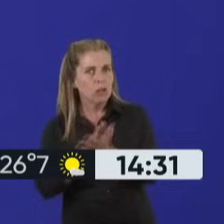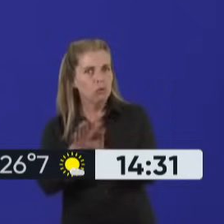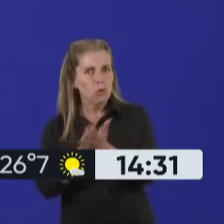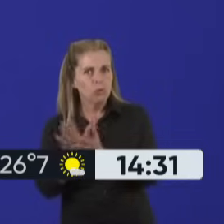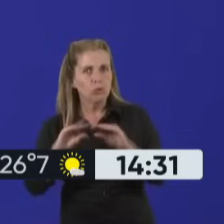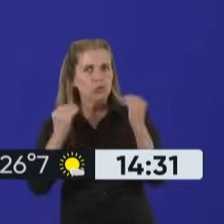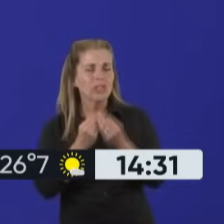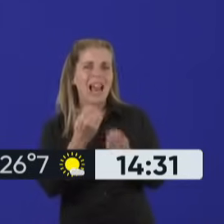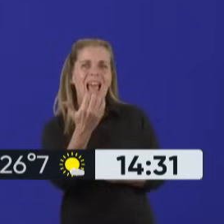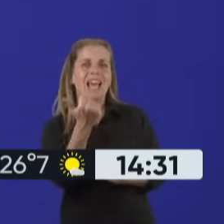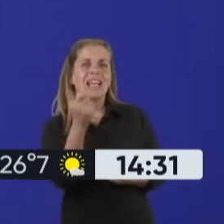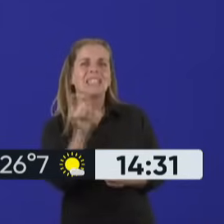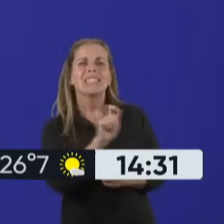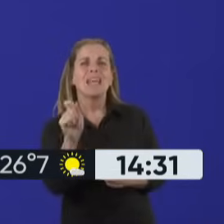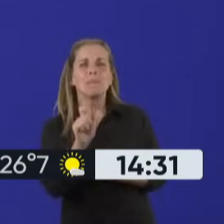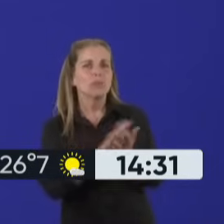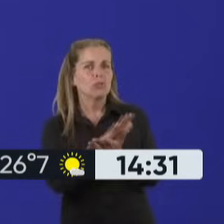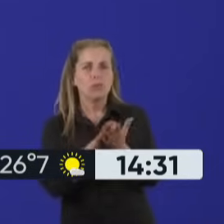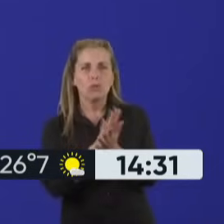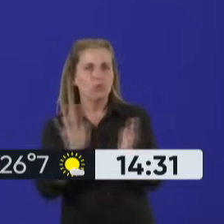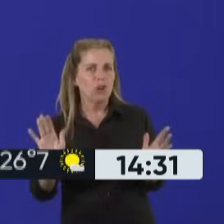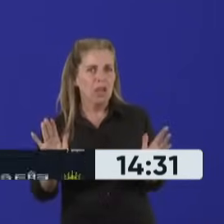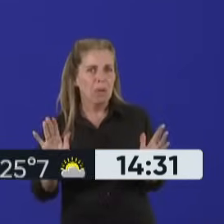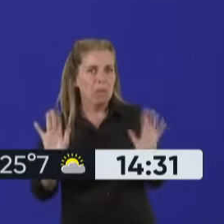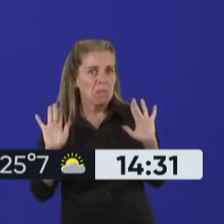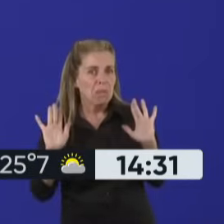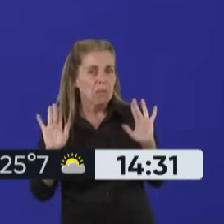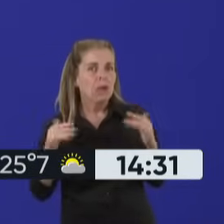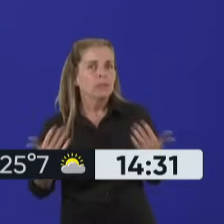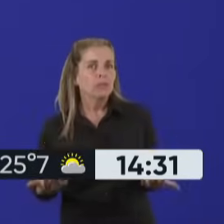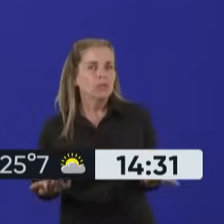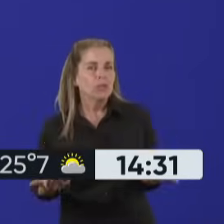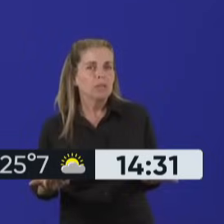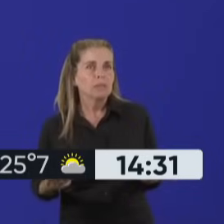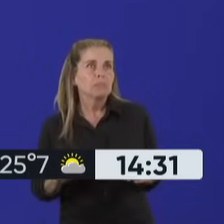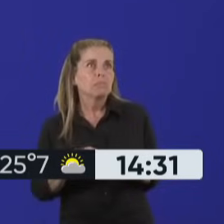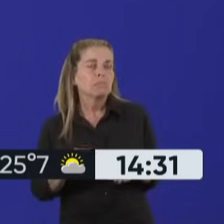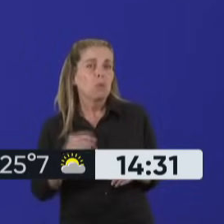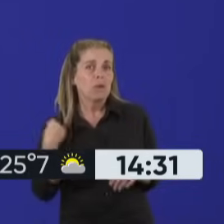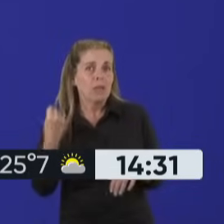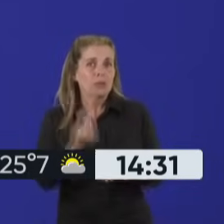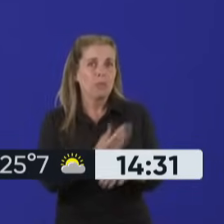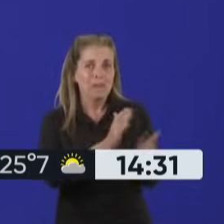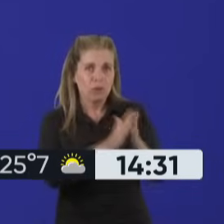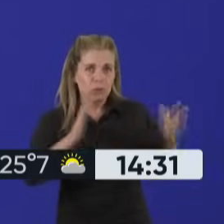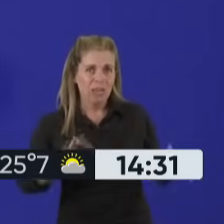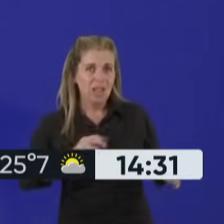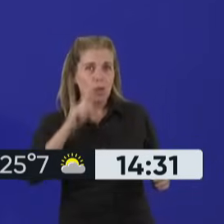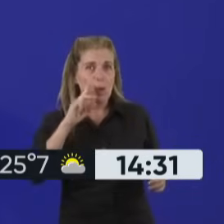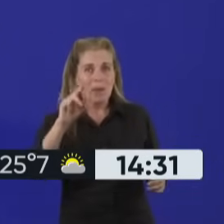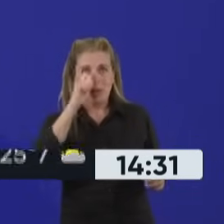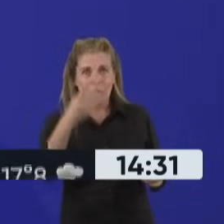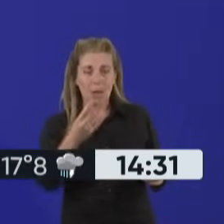6 meses. Es decir, que a lo largo del primer semestre del 2024 no